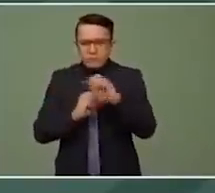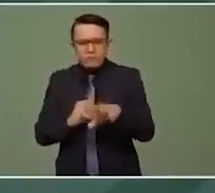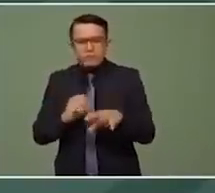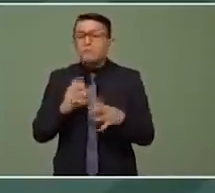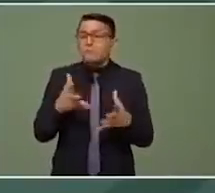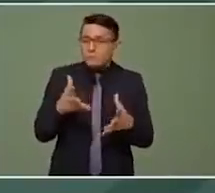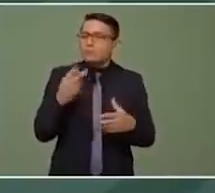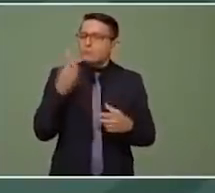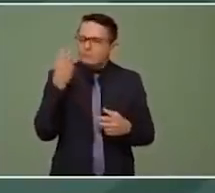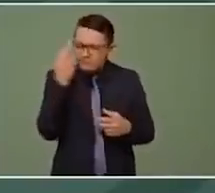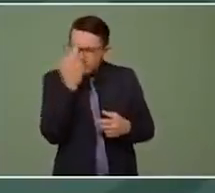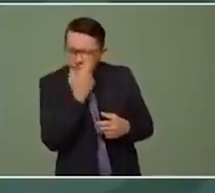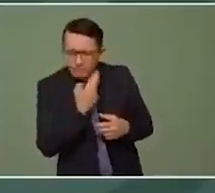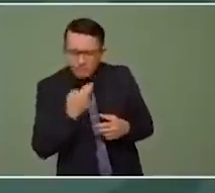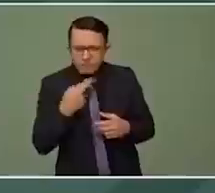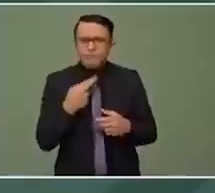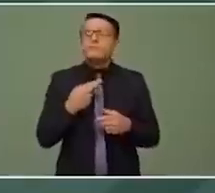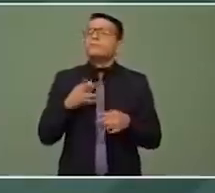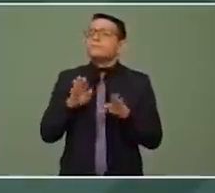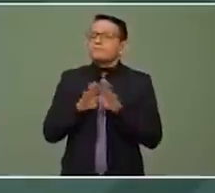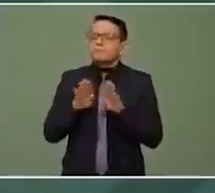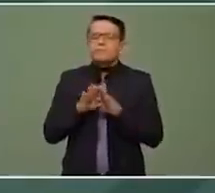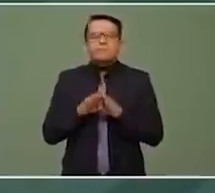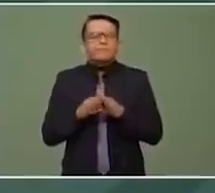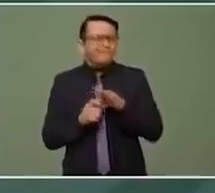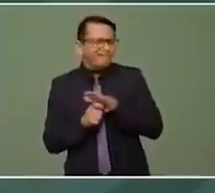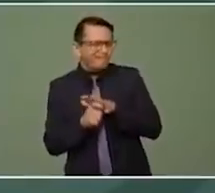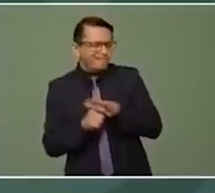dedican a estos ilícitos